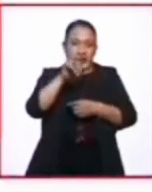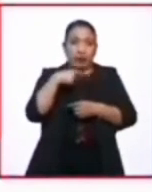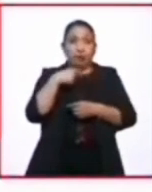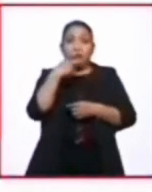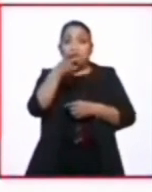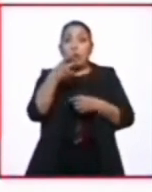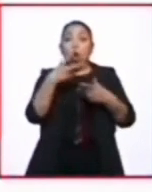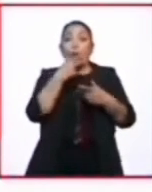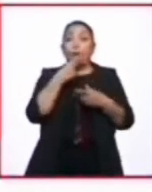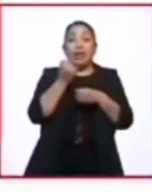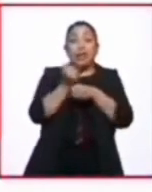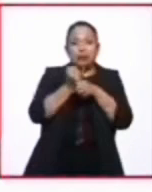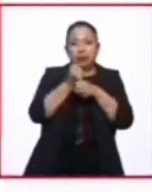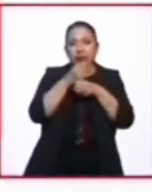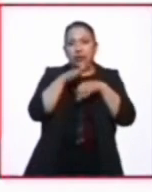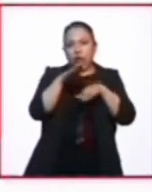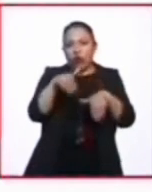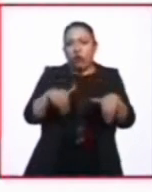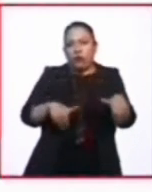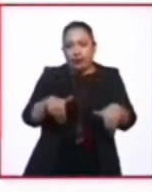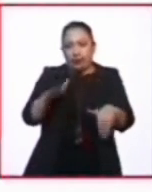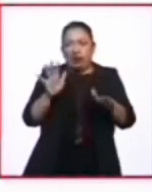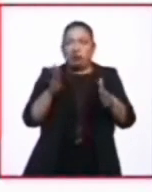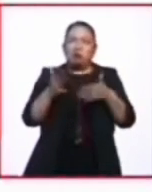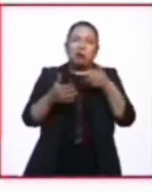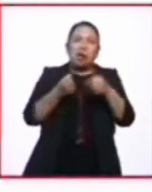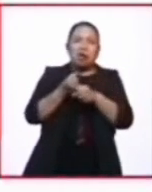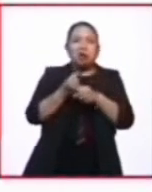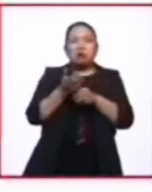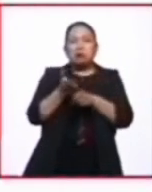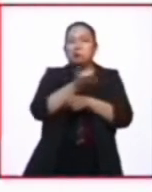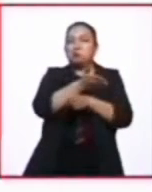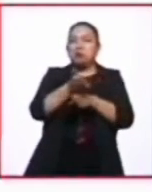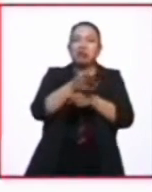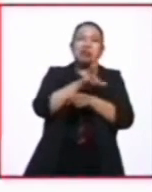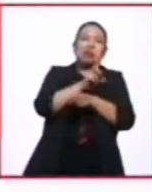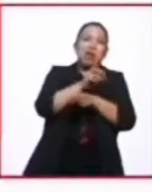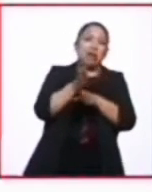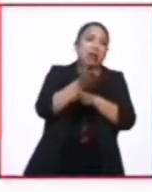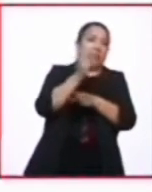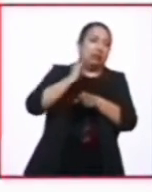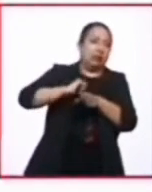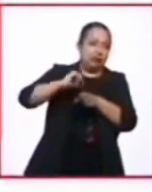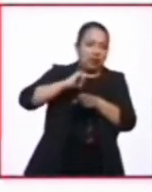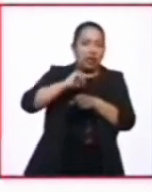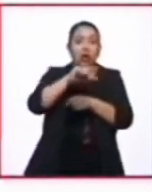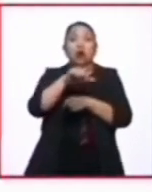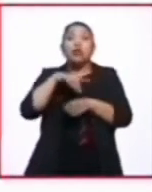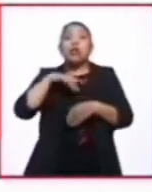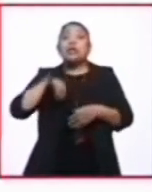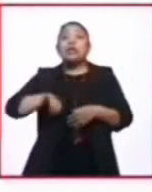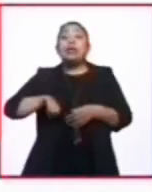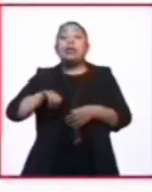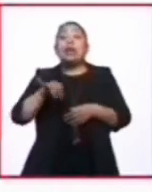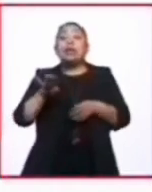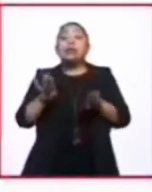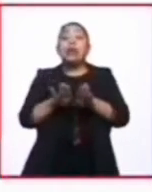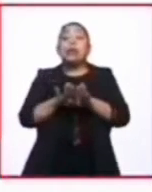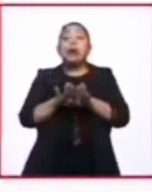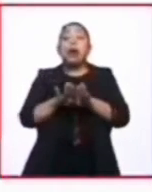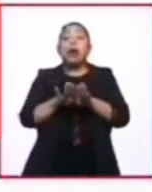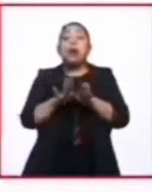un investigador teatral por ahí de los años 30 del siglo pasado. A él le interesaba mucho